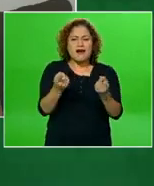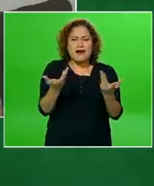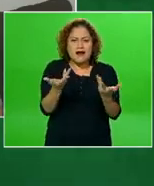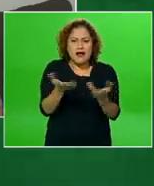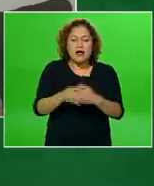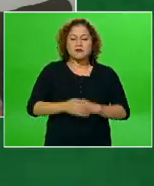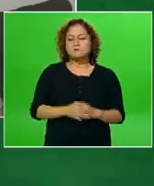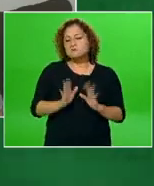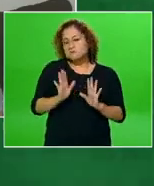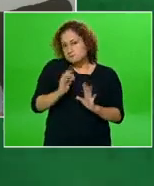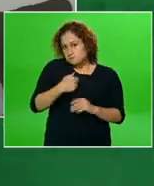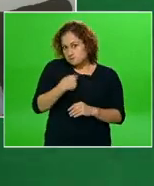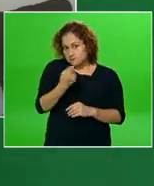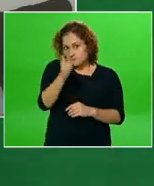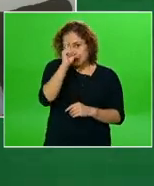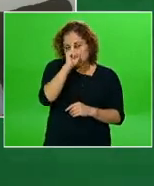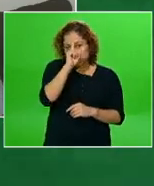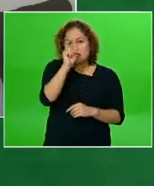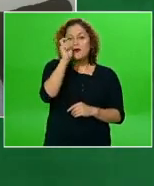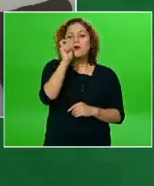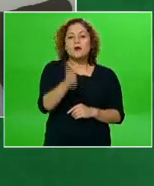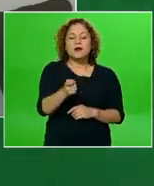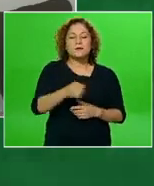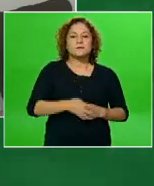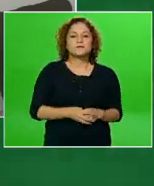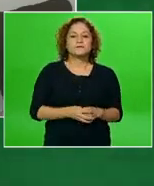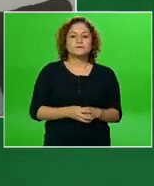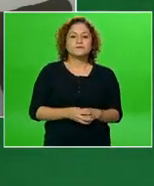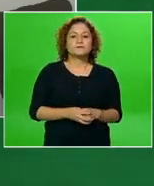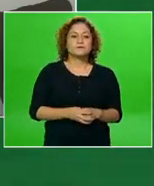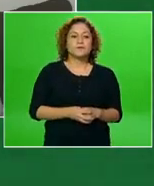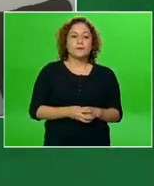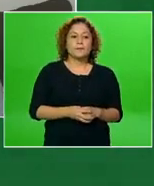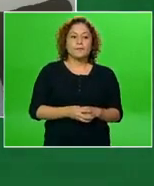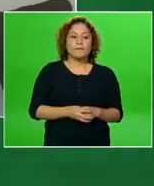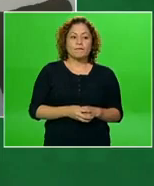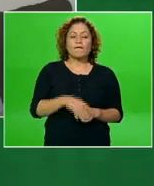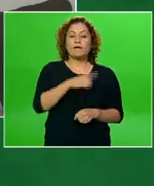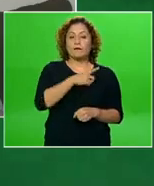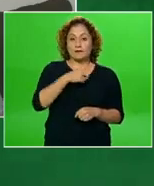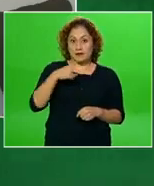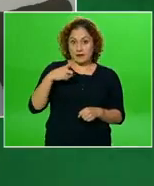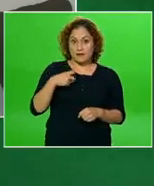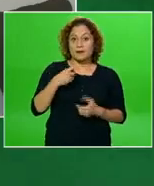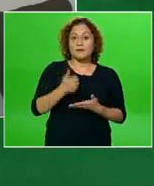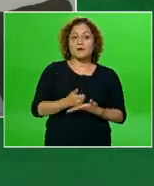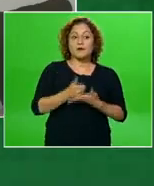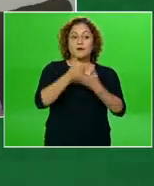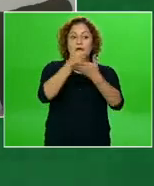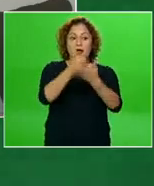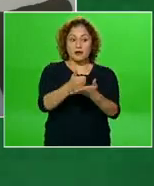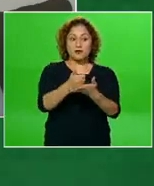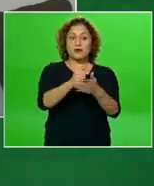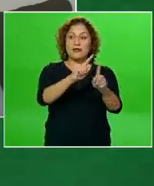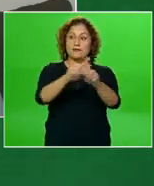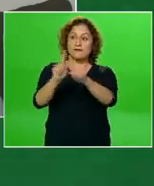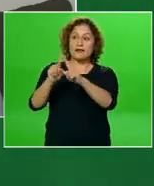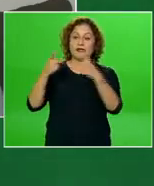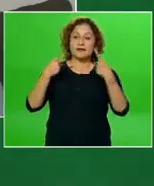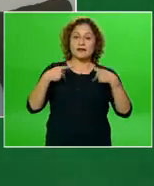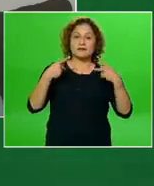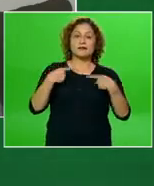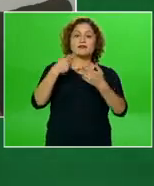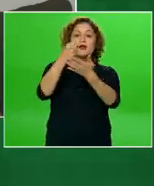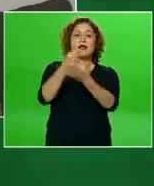definitivamente aquí es donde tenemos que agrandar de los fisioterapeutas que tienen una labor que